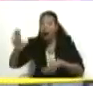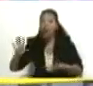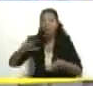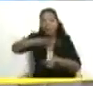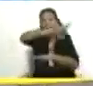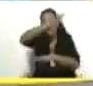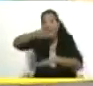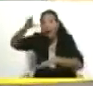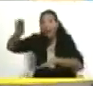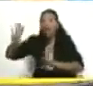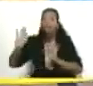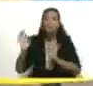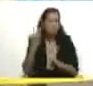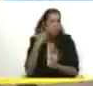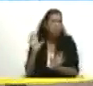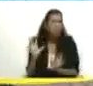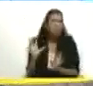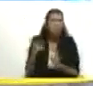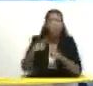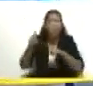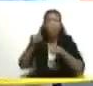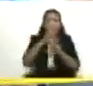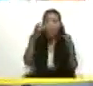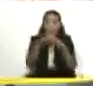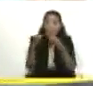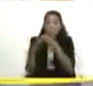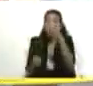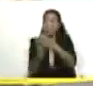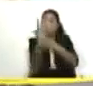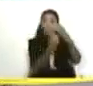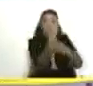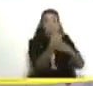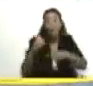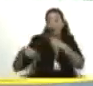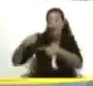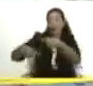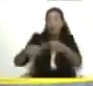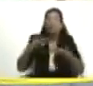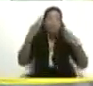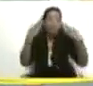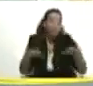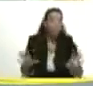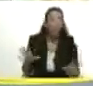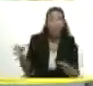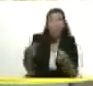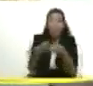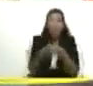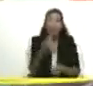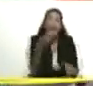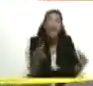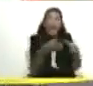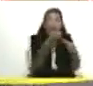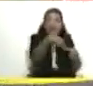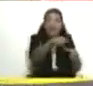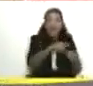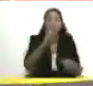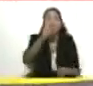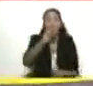tanto, ¿verdad? Y otros grandes grupos que surgieron por generación espontánea, Un Solo Pueblo,